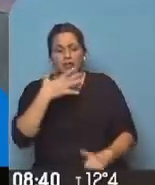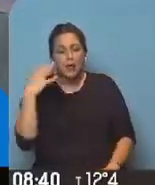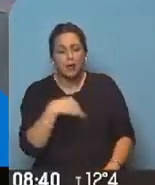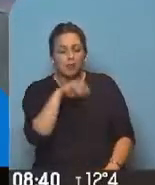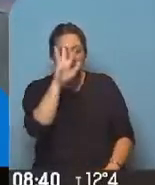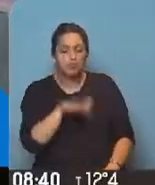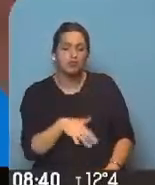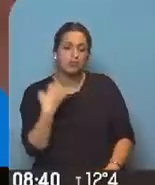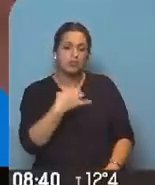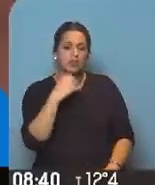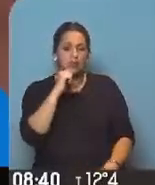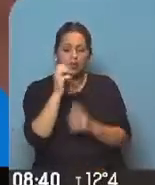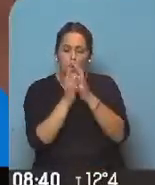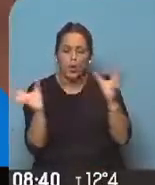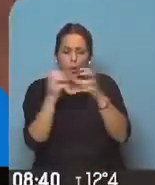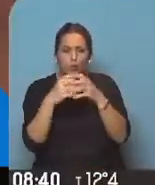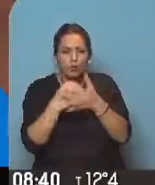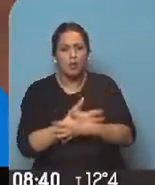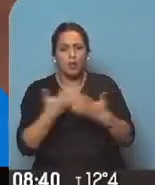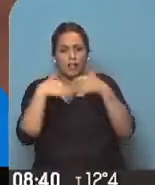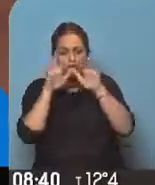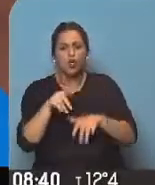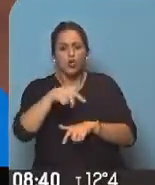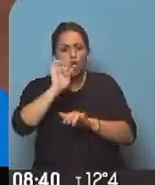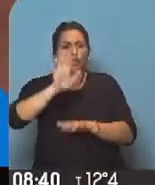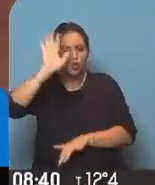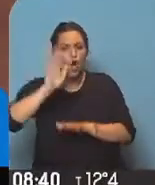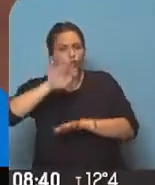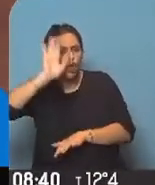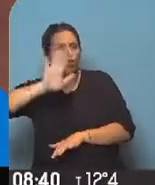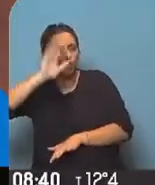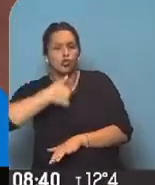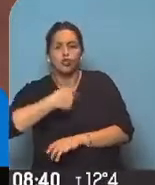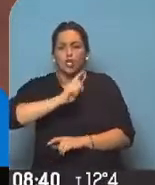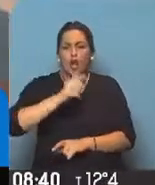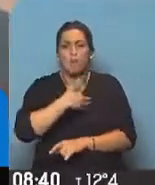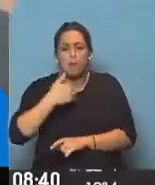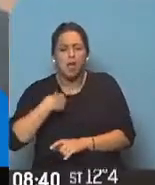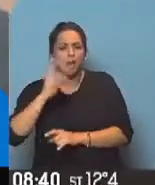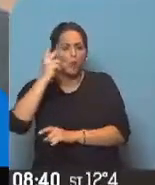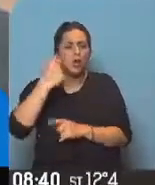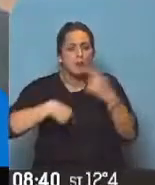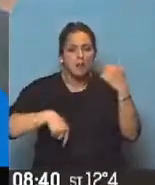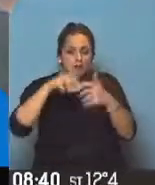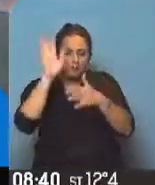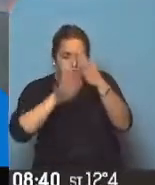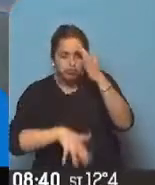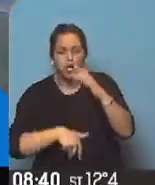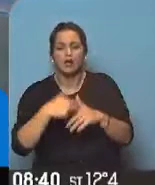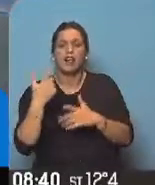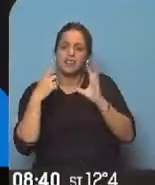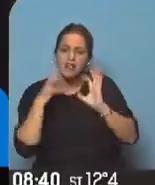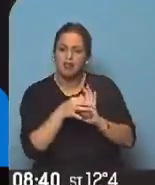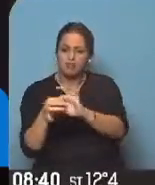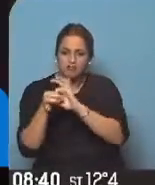es rico porque si alguna comunidad inmensa bueno yo tuve yo tuve yo no mi mamá a mí se me murió y eso es la gran red de mujeres que